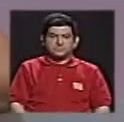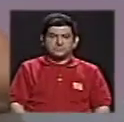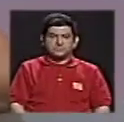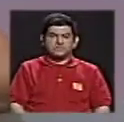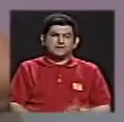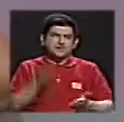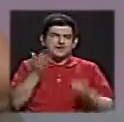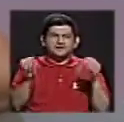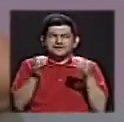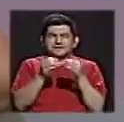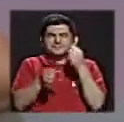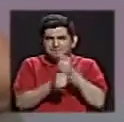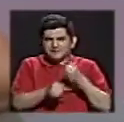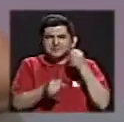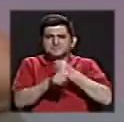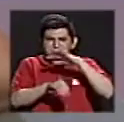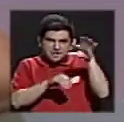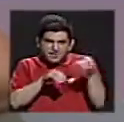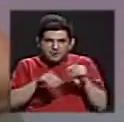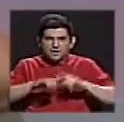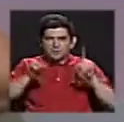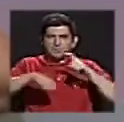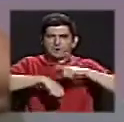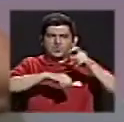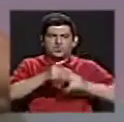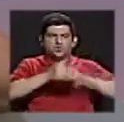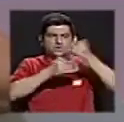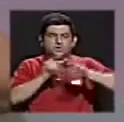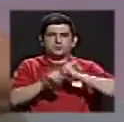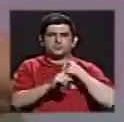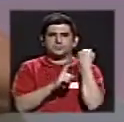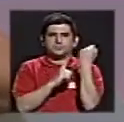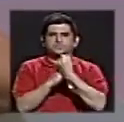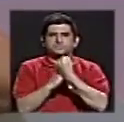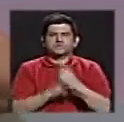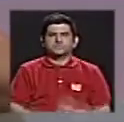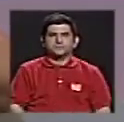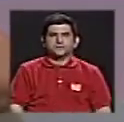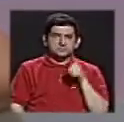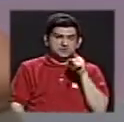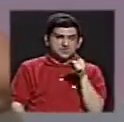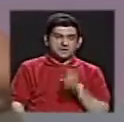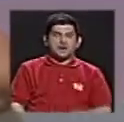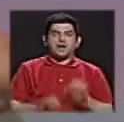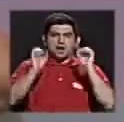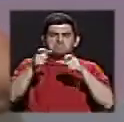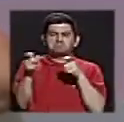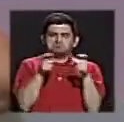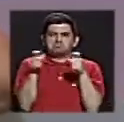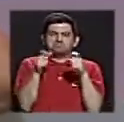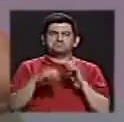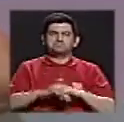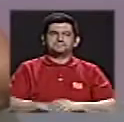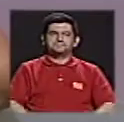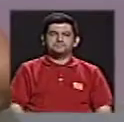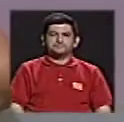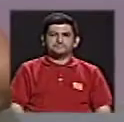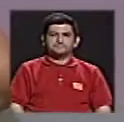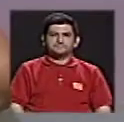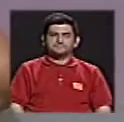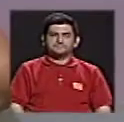es tal vez un poco más de trabajo, pero con el tiempo la situación se logra dominar. Así